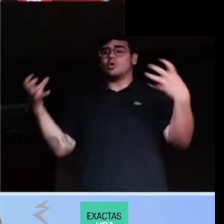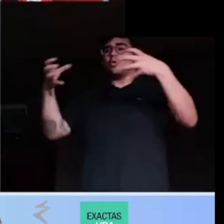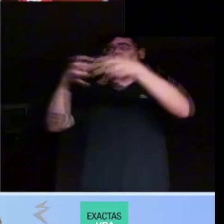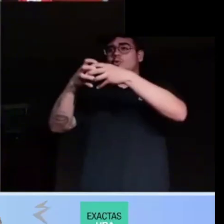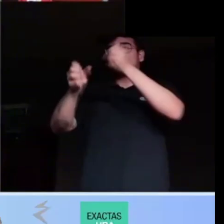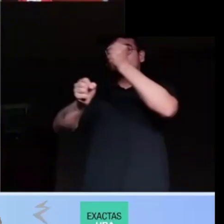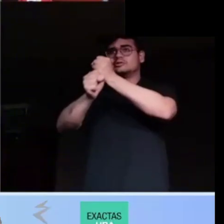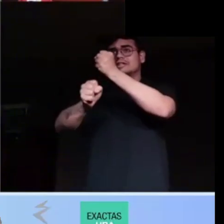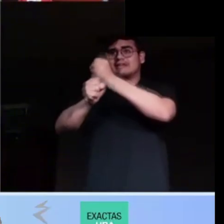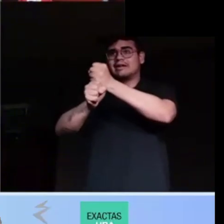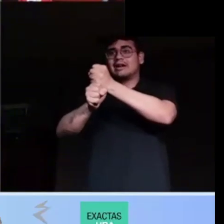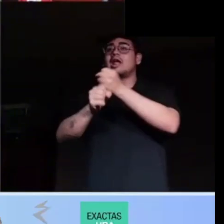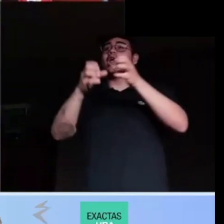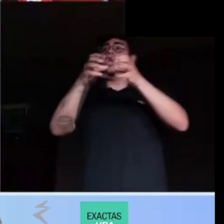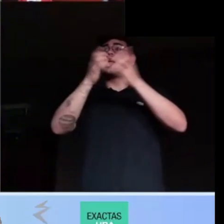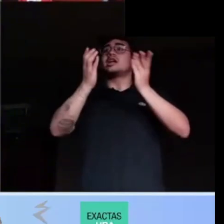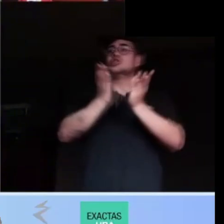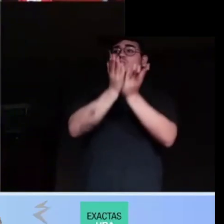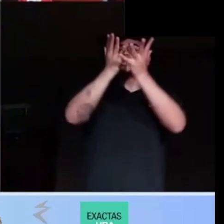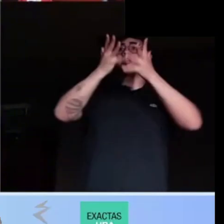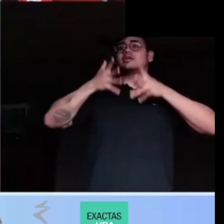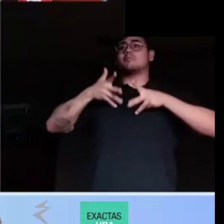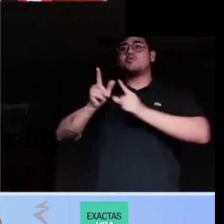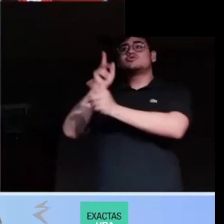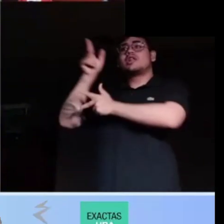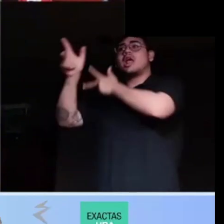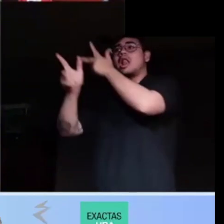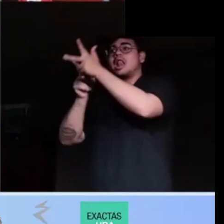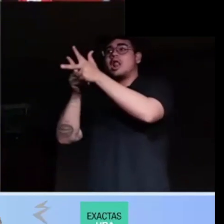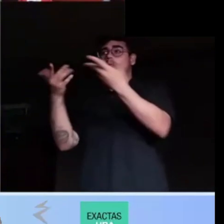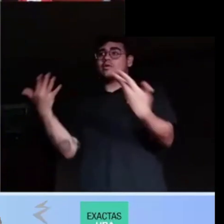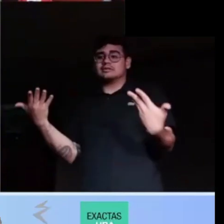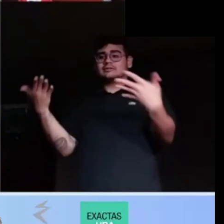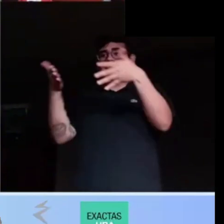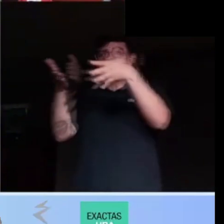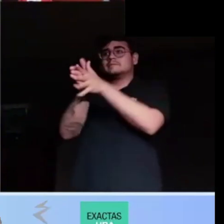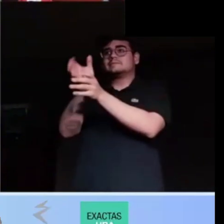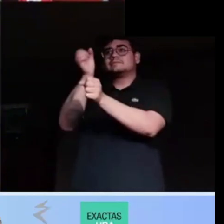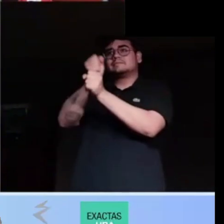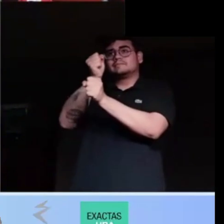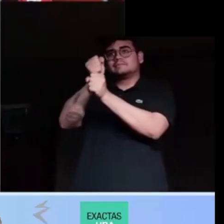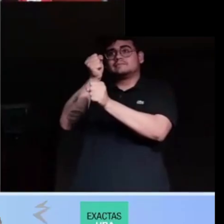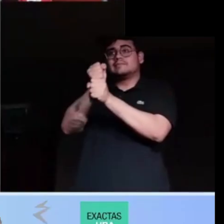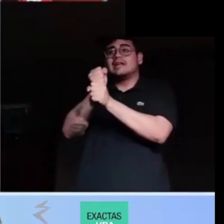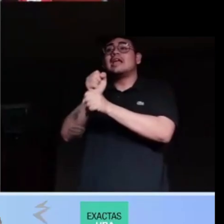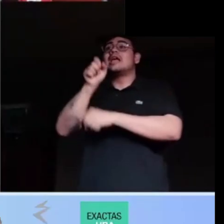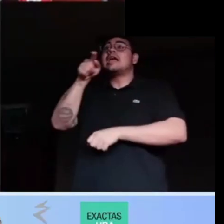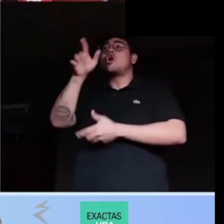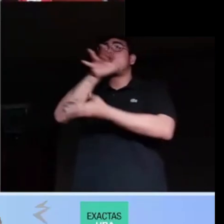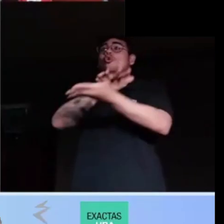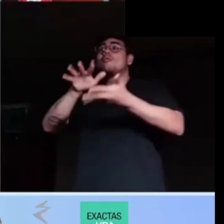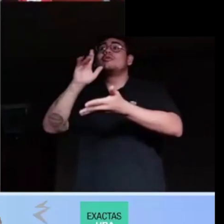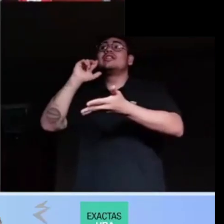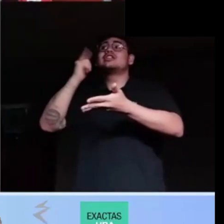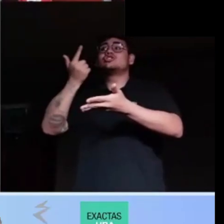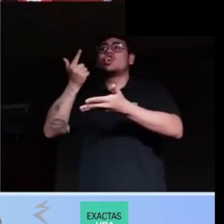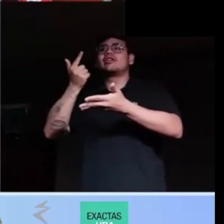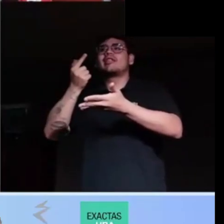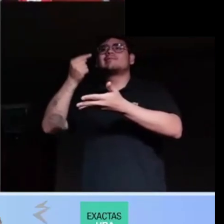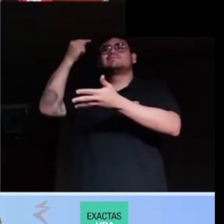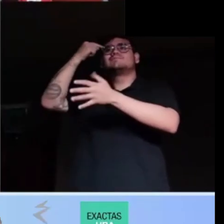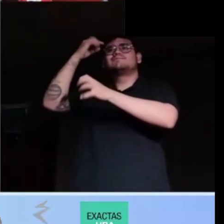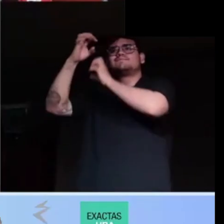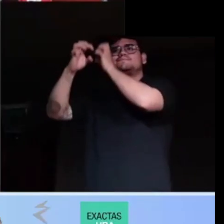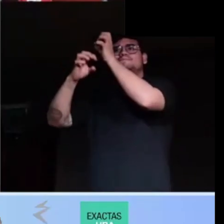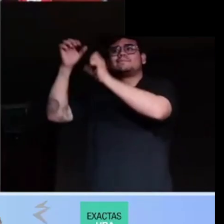estudiantes a través del LSA y estudiantes sordos accediendo al lenguaje científico. Es posible lograr el